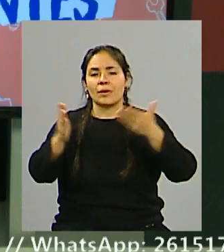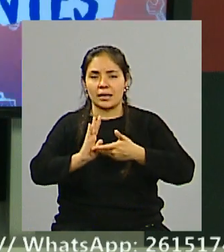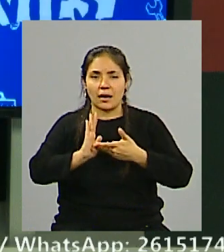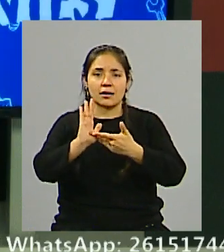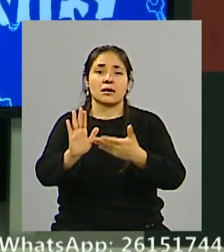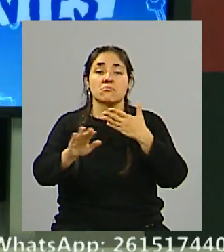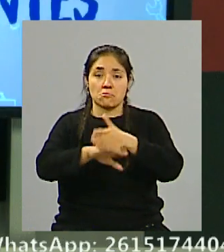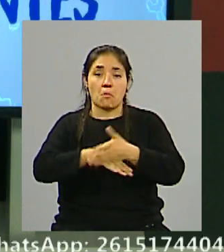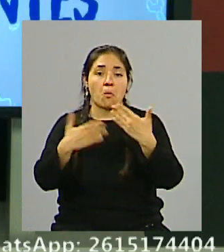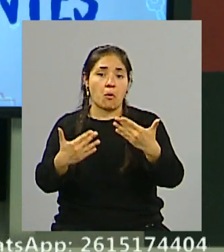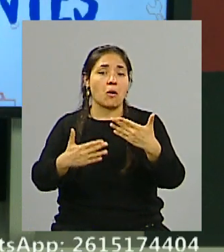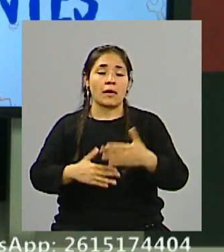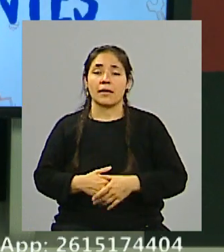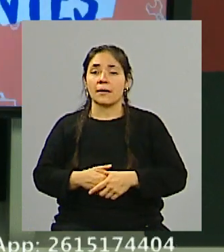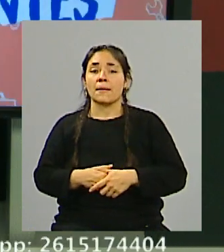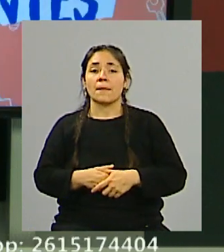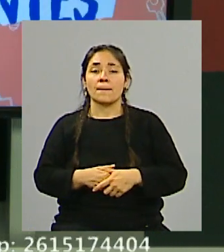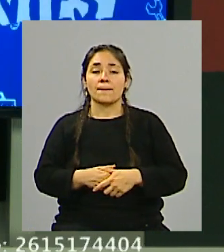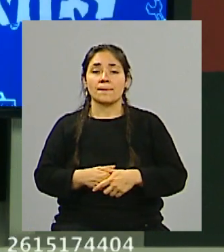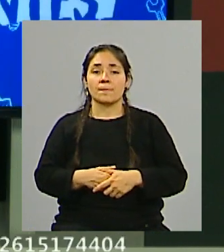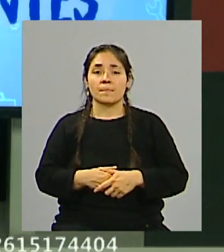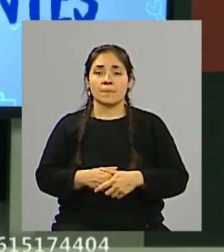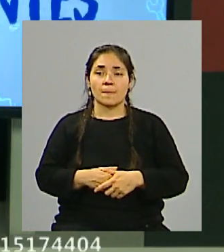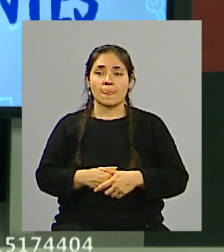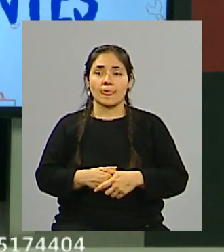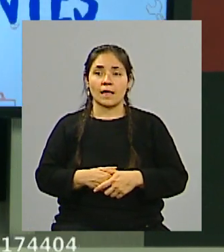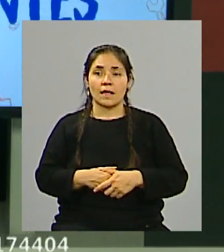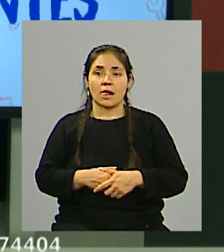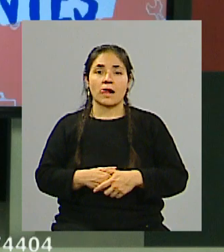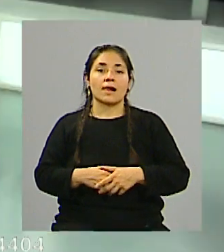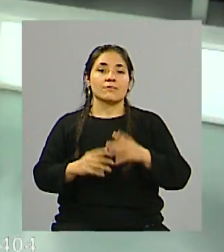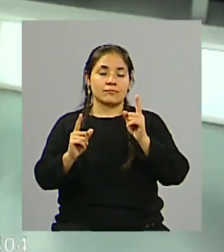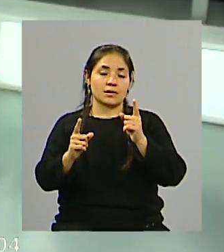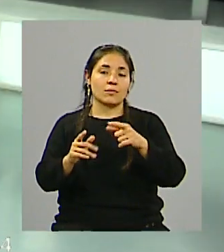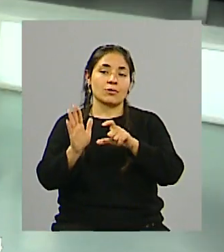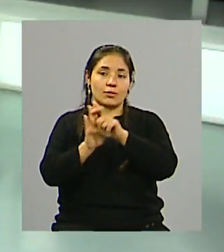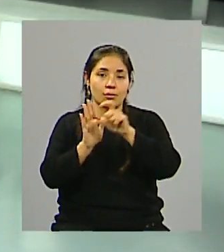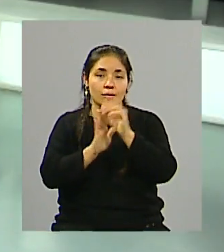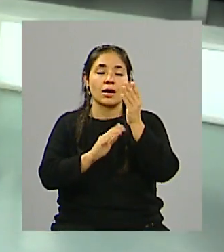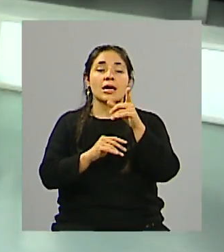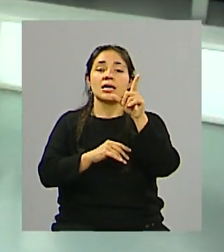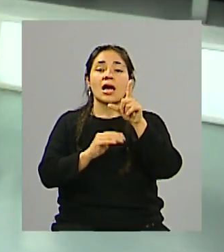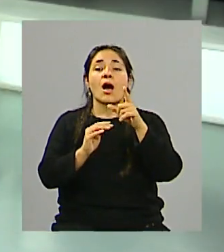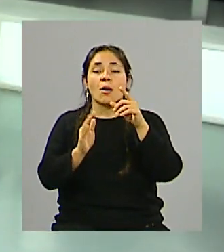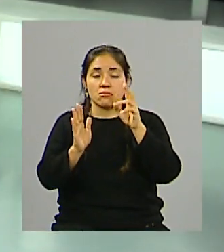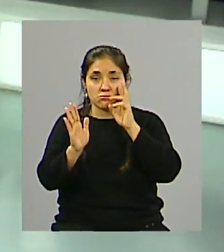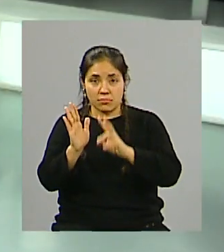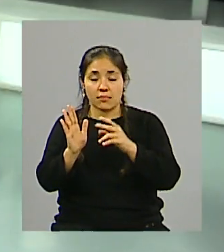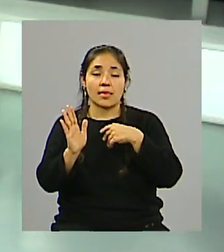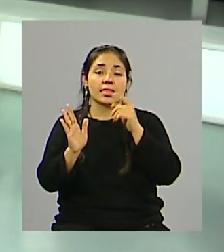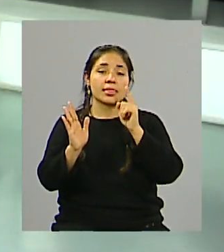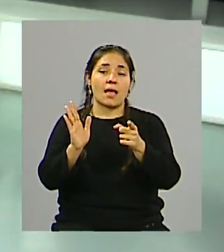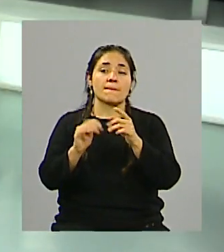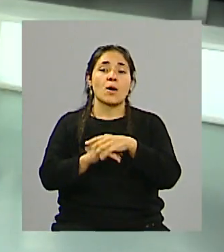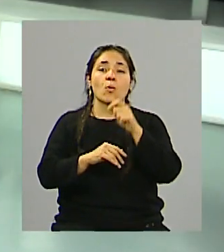poder acceder a partir de las redes sociales, ¿no? Nuestro Instagram y también, bueno, a